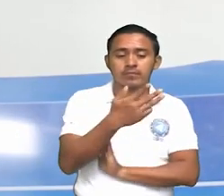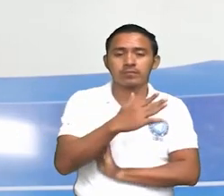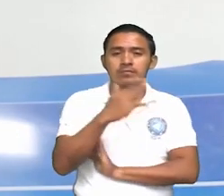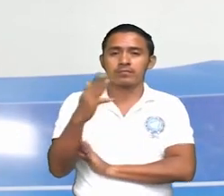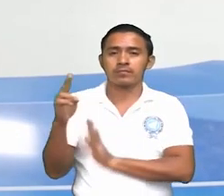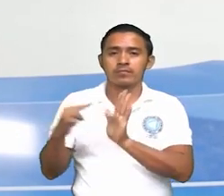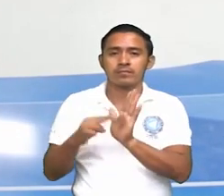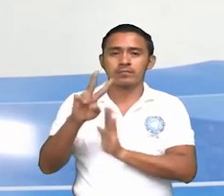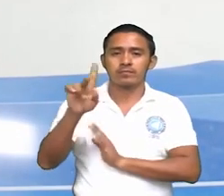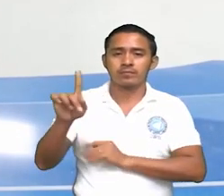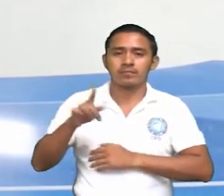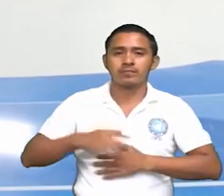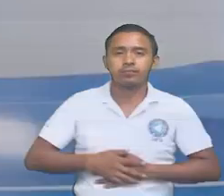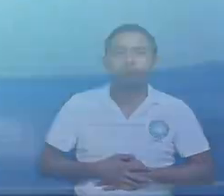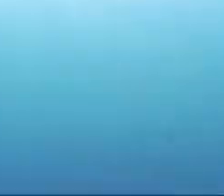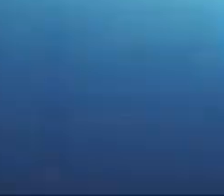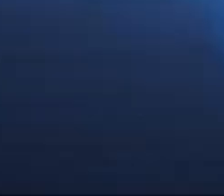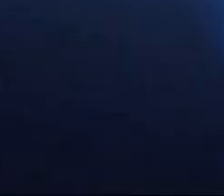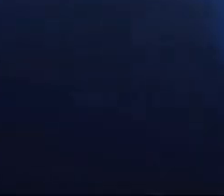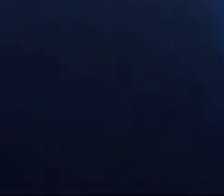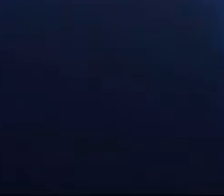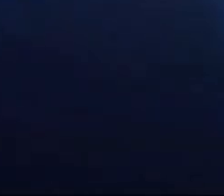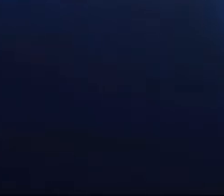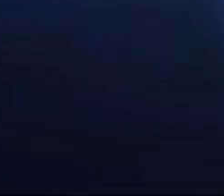2019-2021. Jonathan Castro nos amplía.